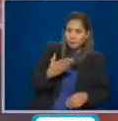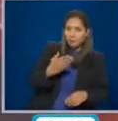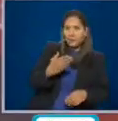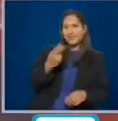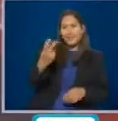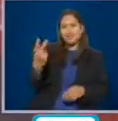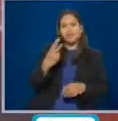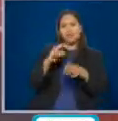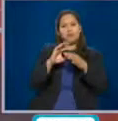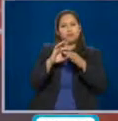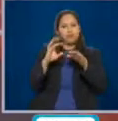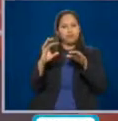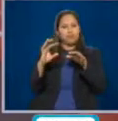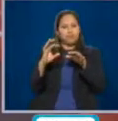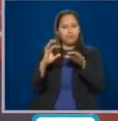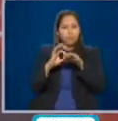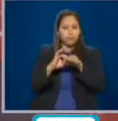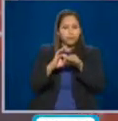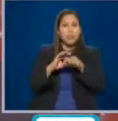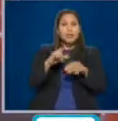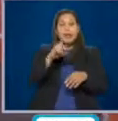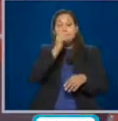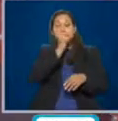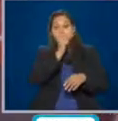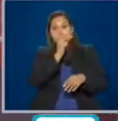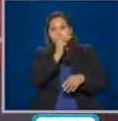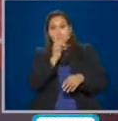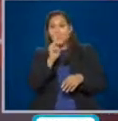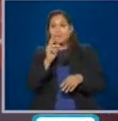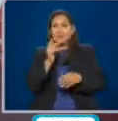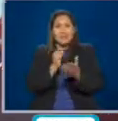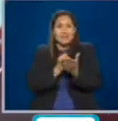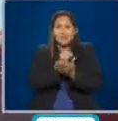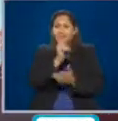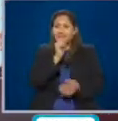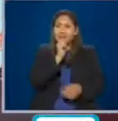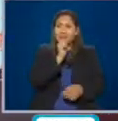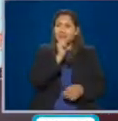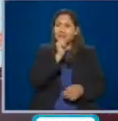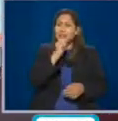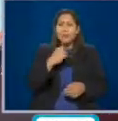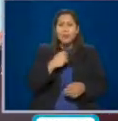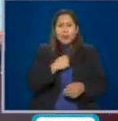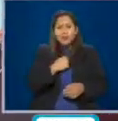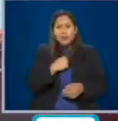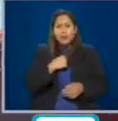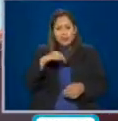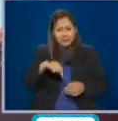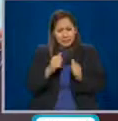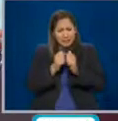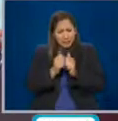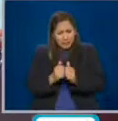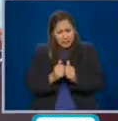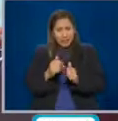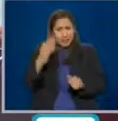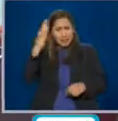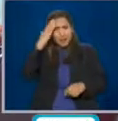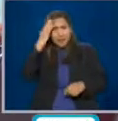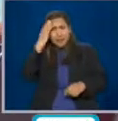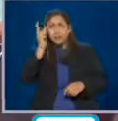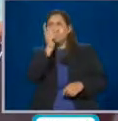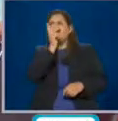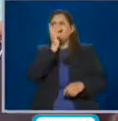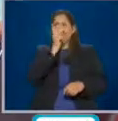se crea ese vínculo. Y sobre todo para los papás que aún no deciden, ¿no? Aún dicen, no quiero mantenerme en este lugar privilegiado, que se